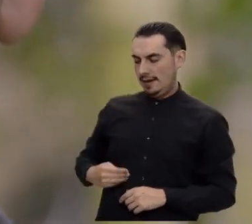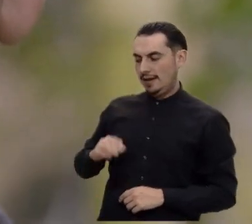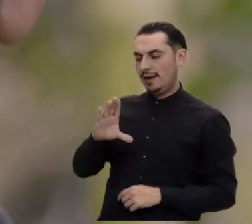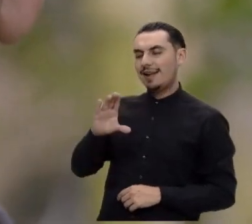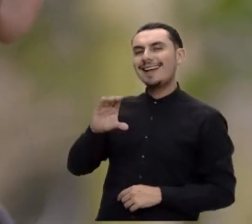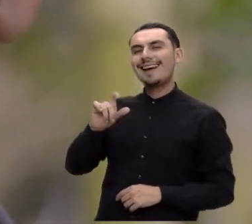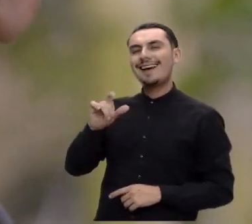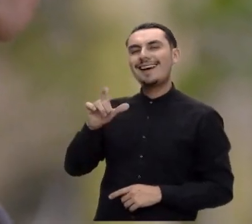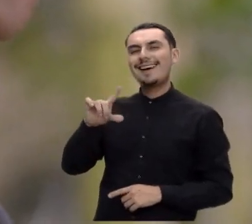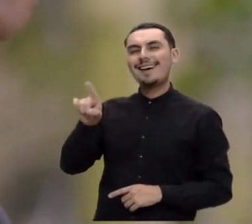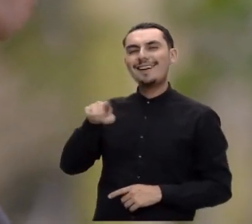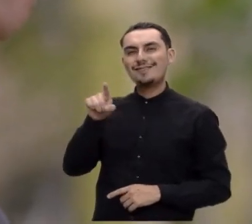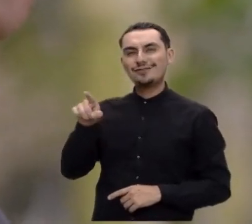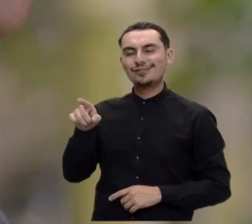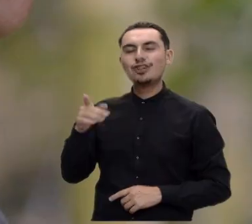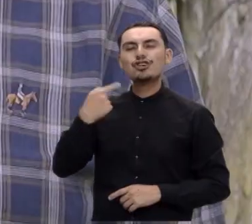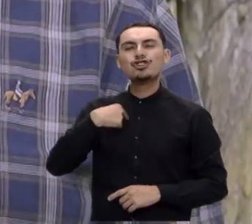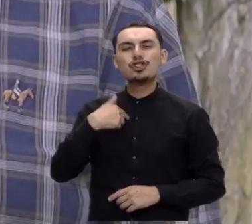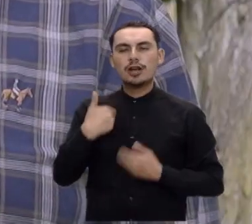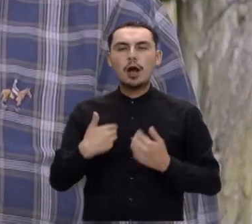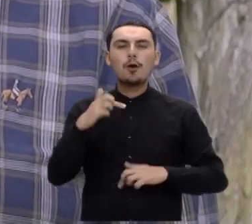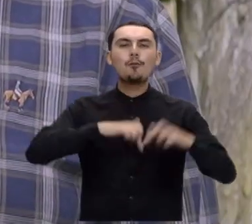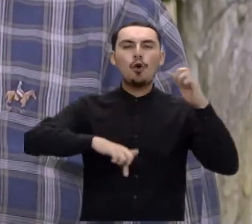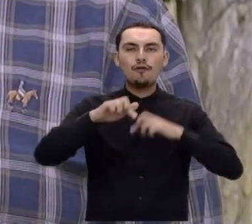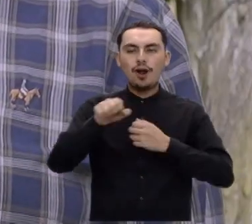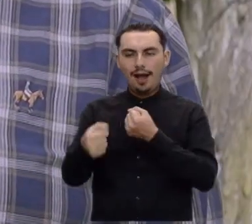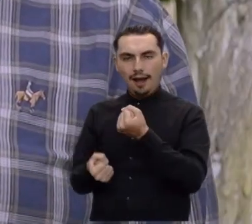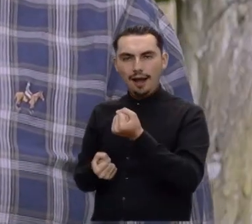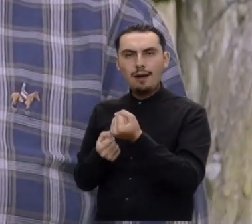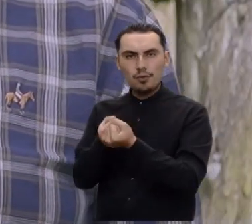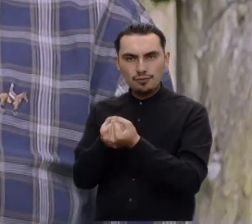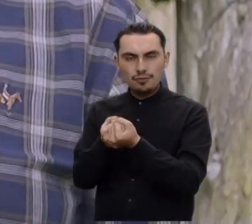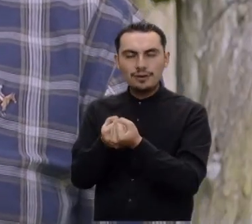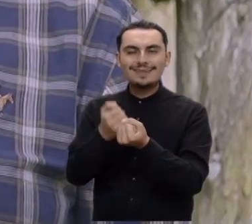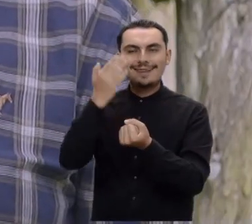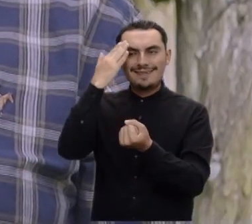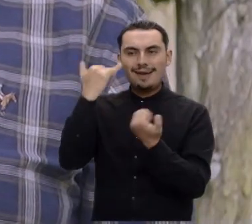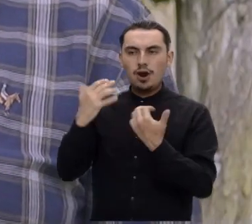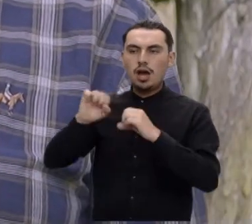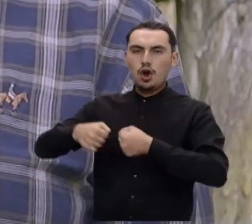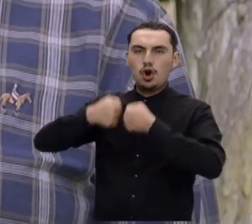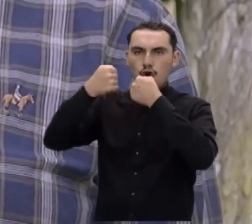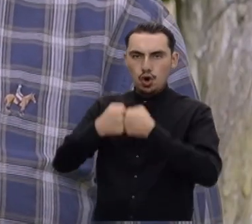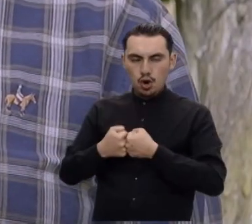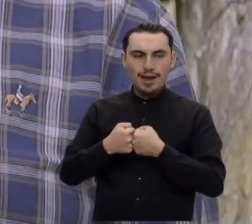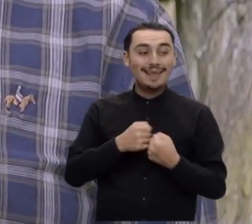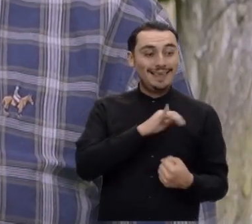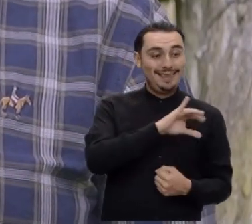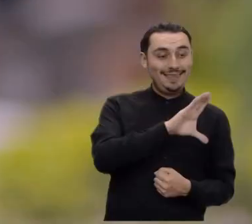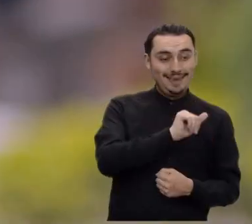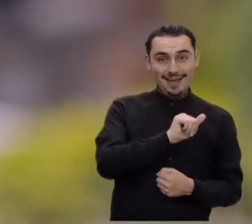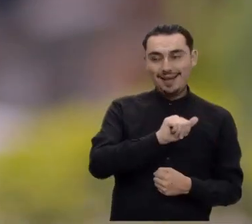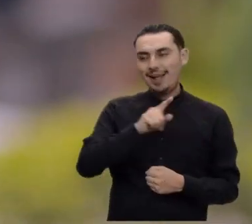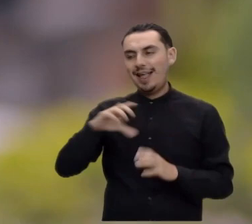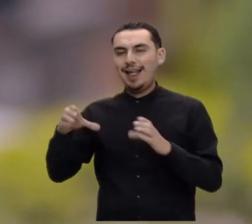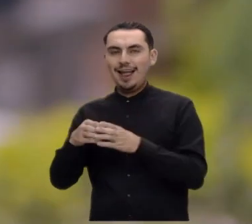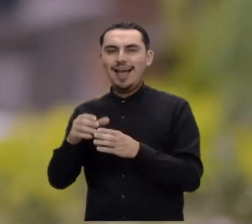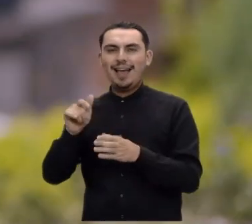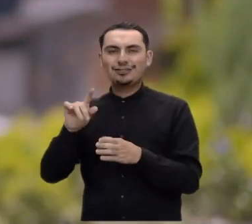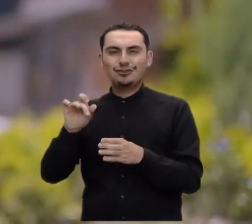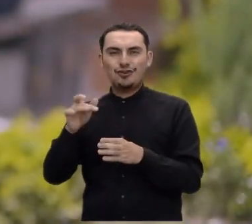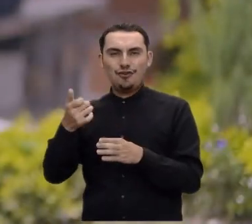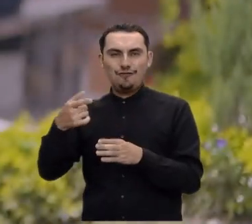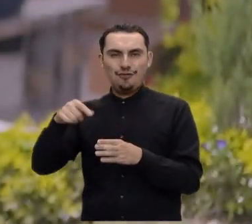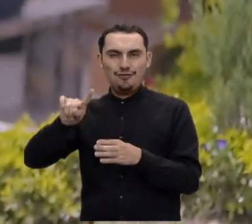Mi nombre es Carlos Andrés González Gómez y soy profesional de apoyo en el convenio ICA Socor Flores.